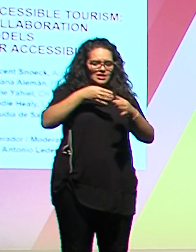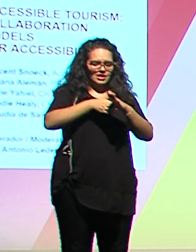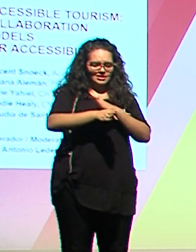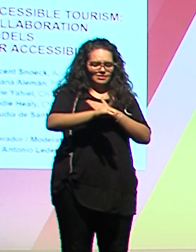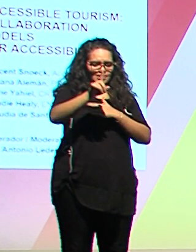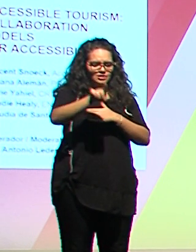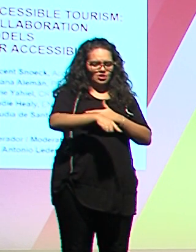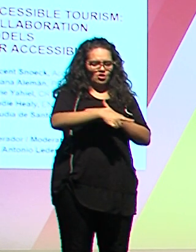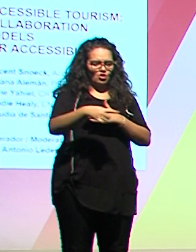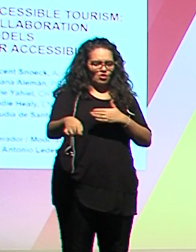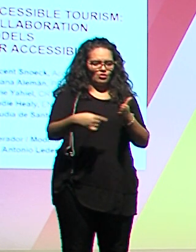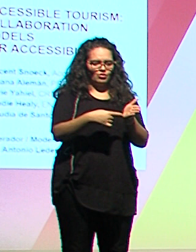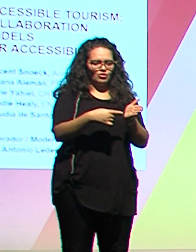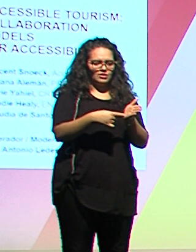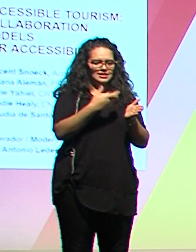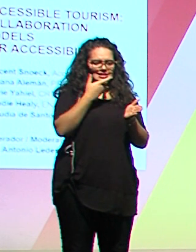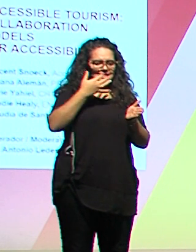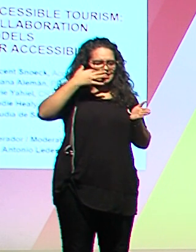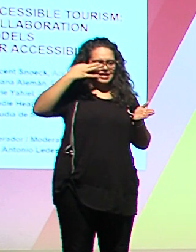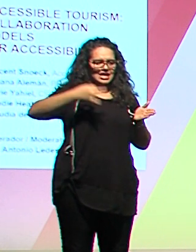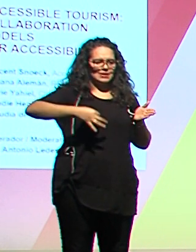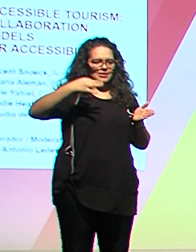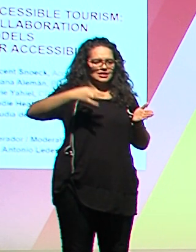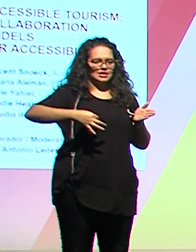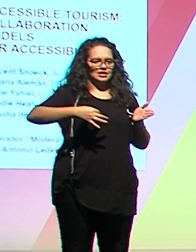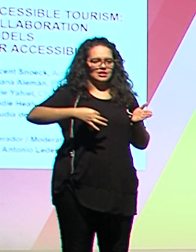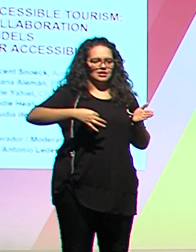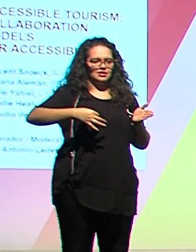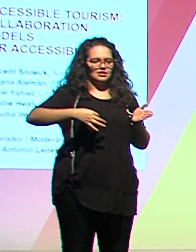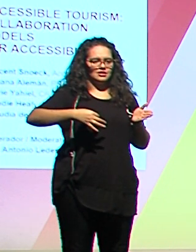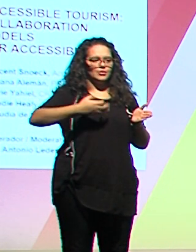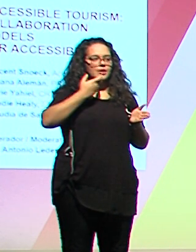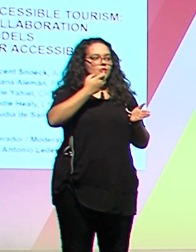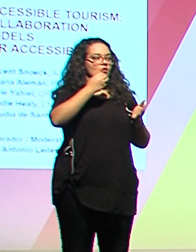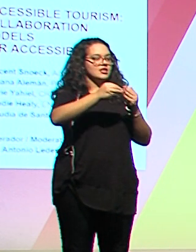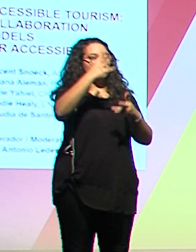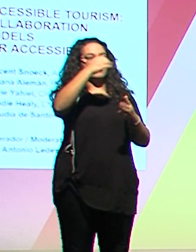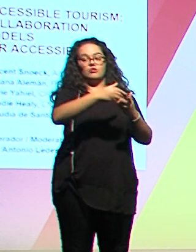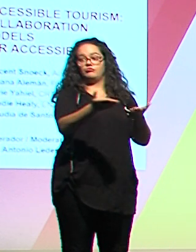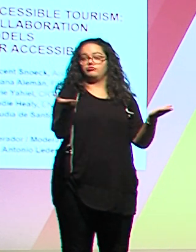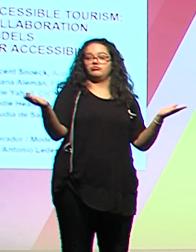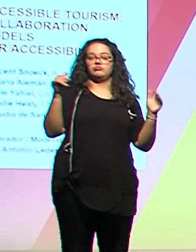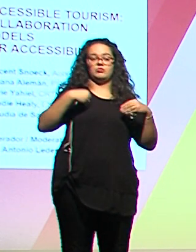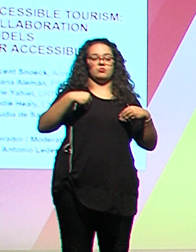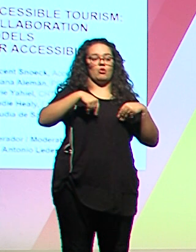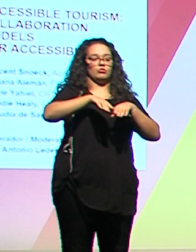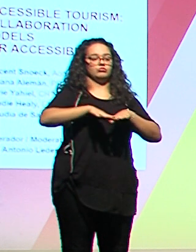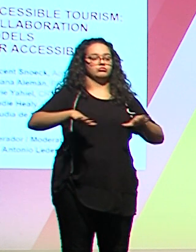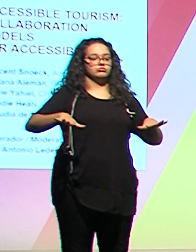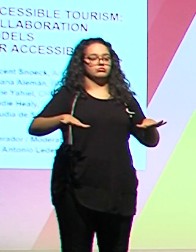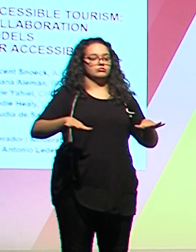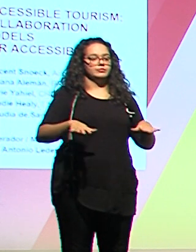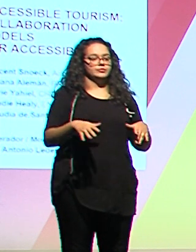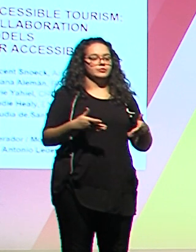o no es accesible. Si realmente, digo, un restaurante como este edificio en el que estamos, como